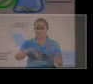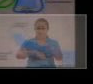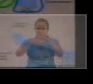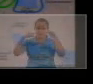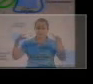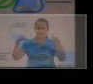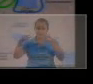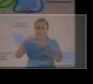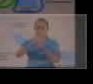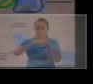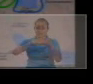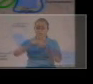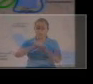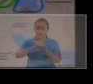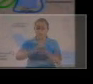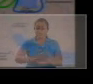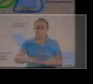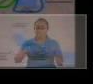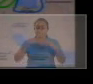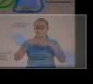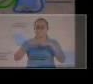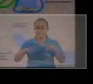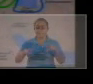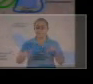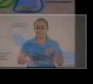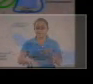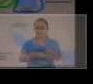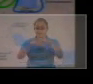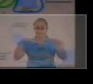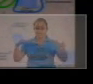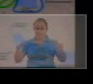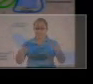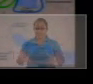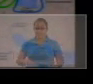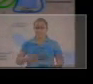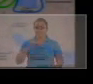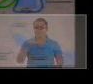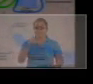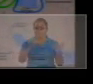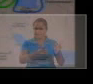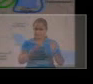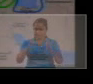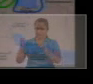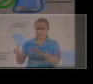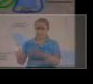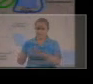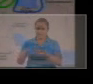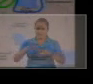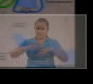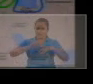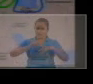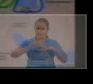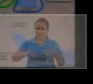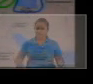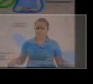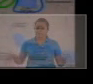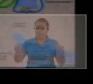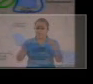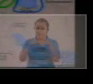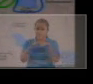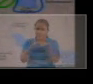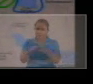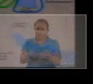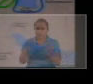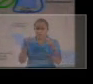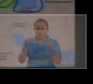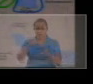de su territorio, pero va a salir bien armado, bien equipado, y se le van a unir